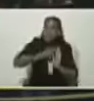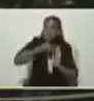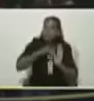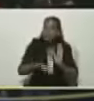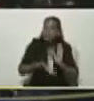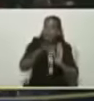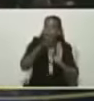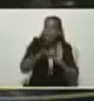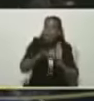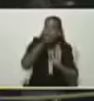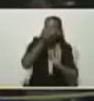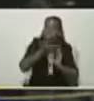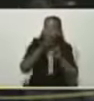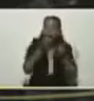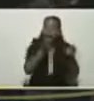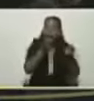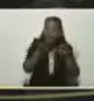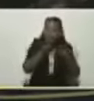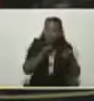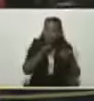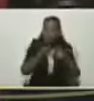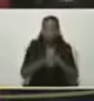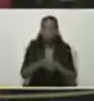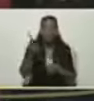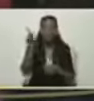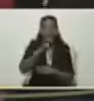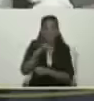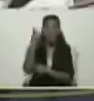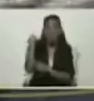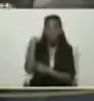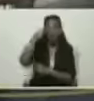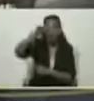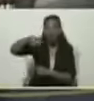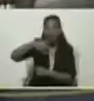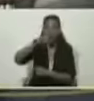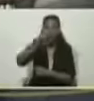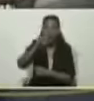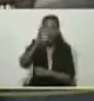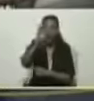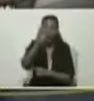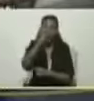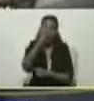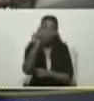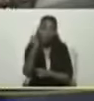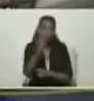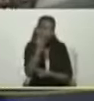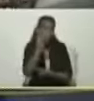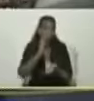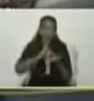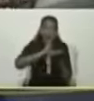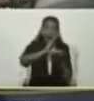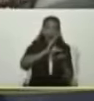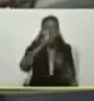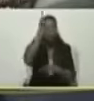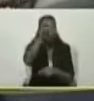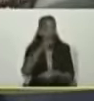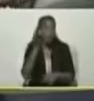fuerza. Y el mes pasado, junio, 40 mil, solo en Credimujer para